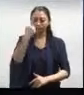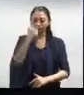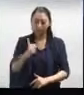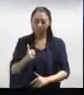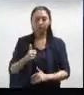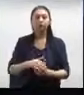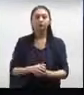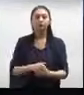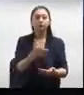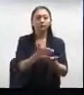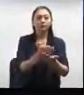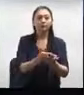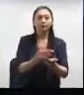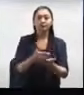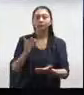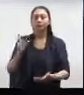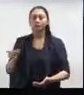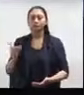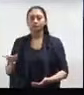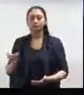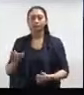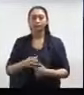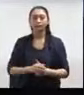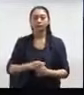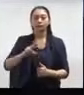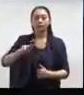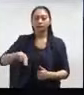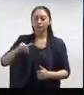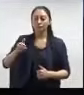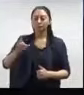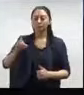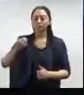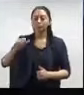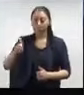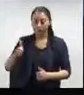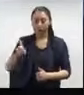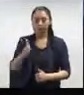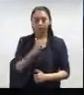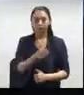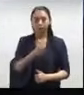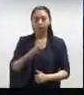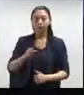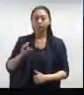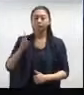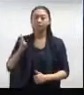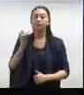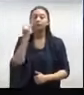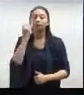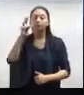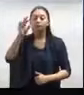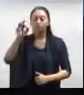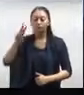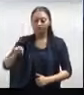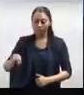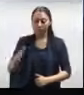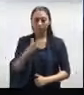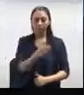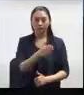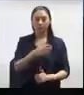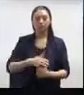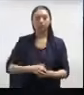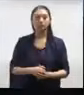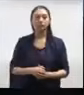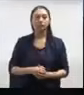Alvarado, solicitada por los diputados Nadia Lorena de León Torres, Byron Vladimiro Rodríguez